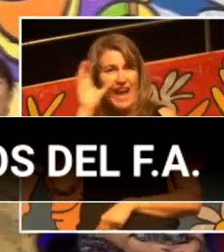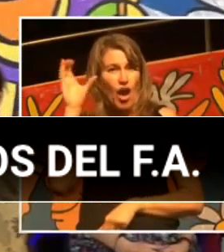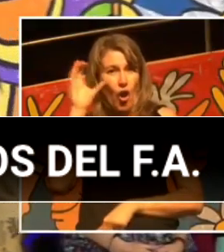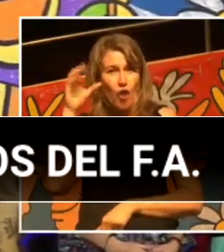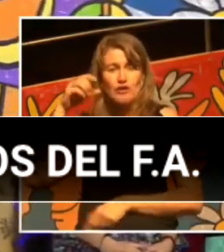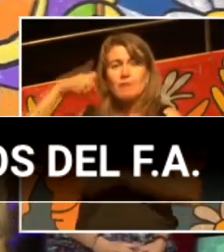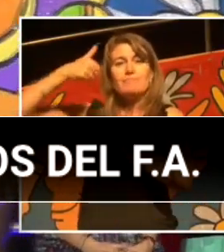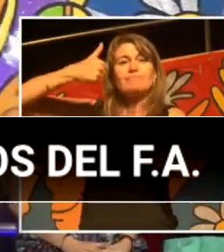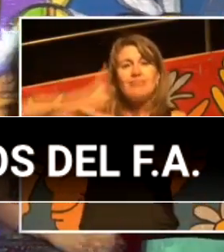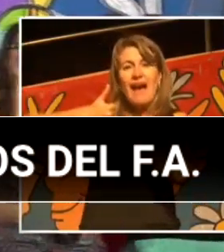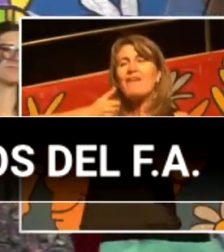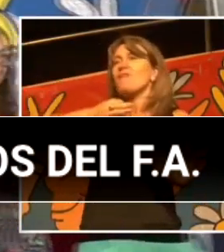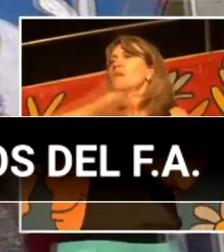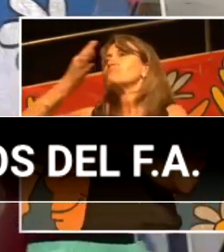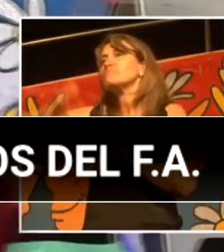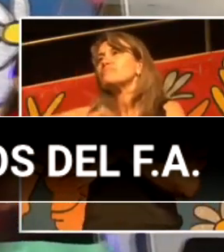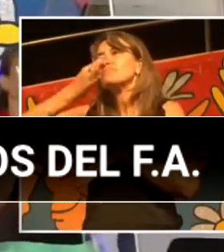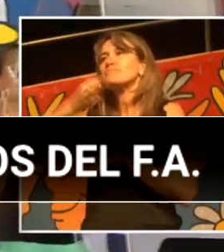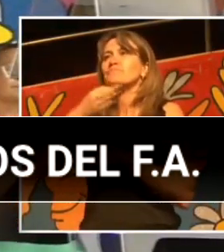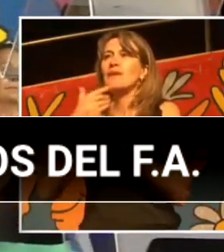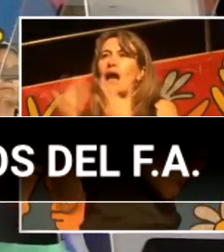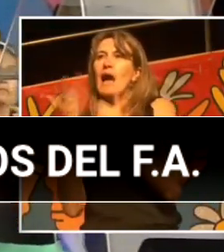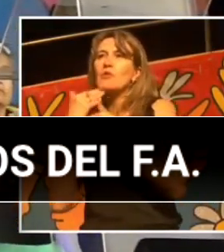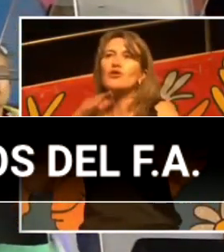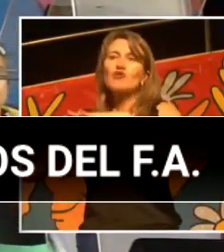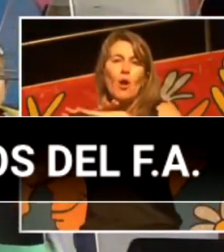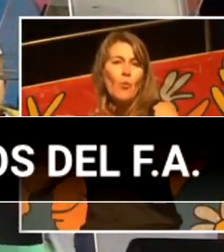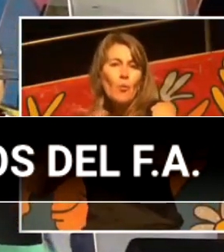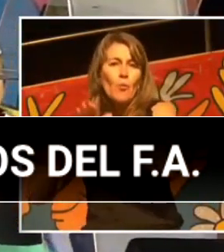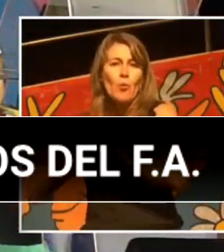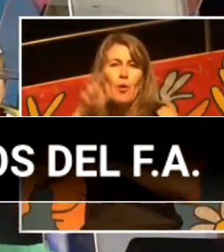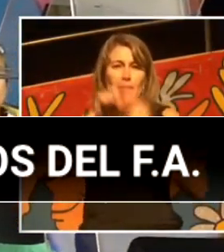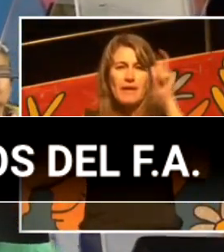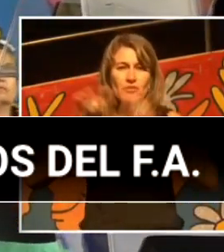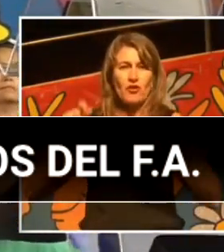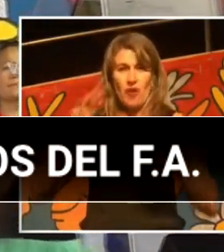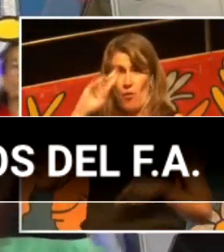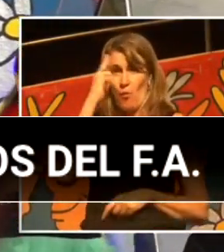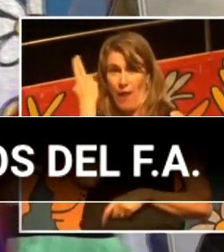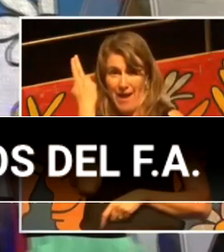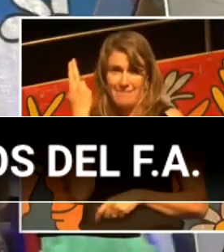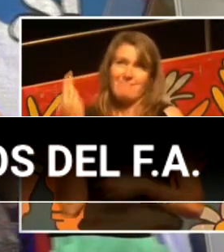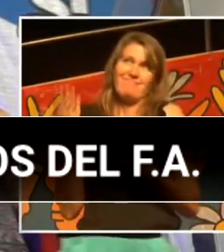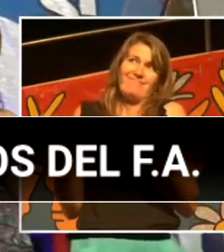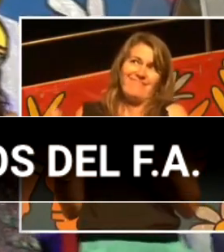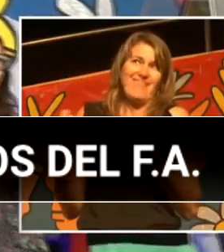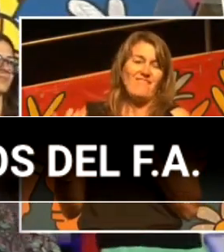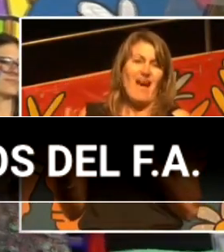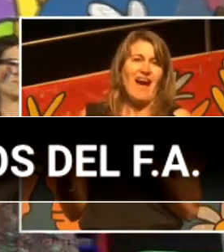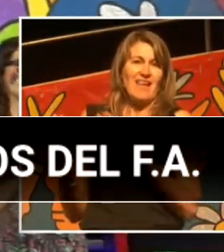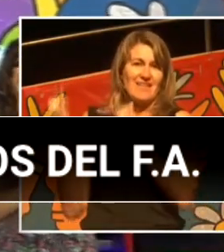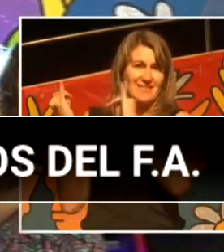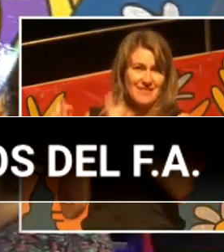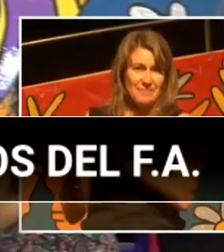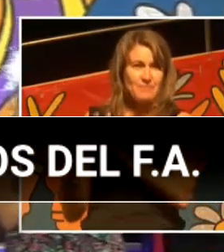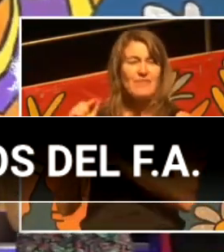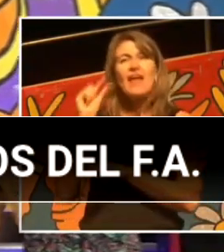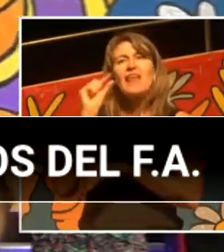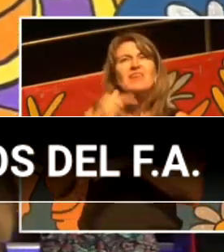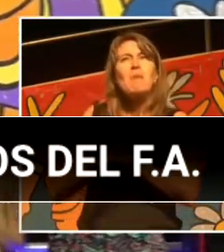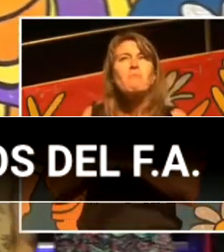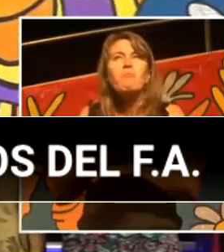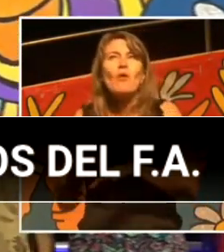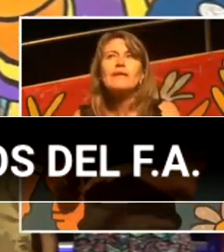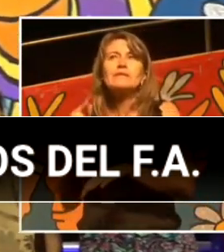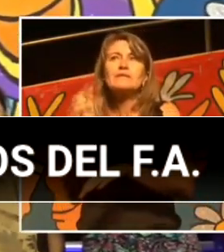uruguayo vaya si vale la pena y unas horas después unas horas